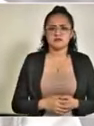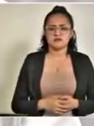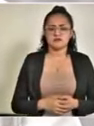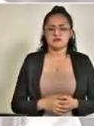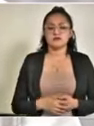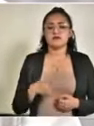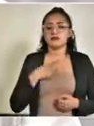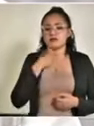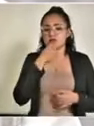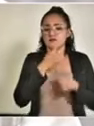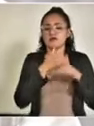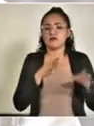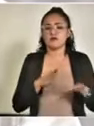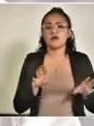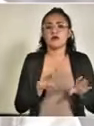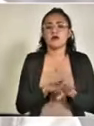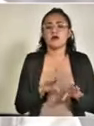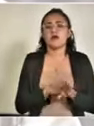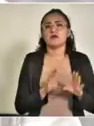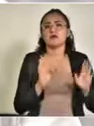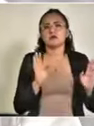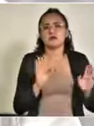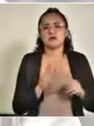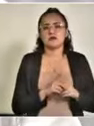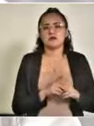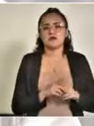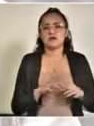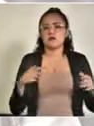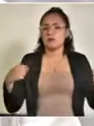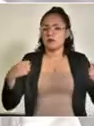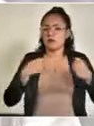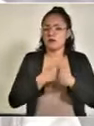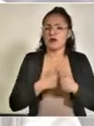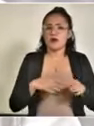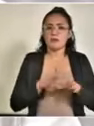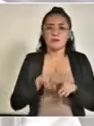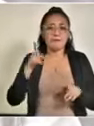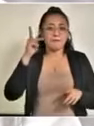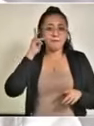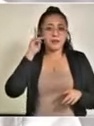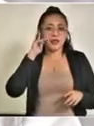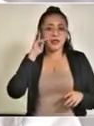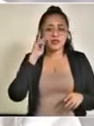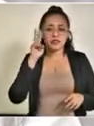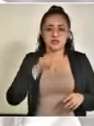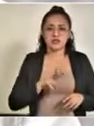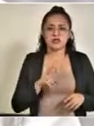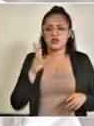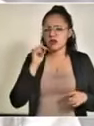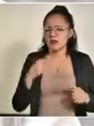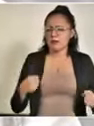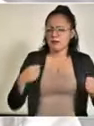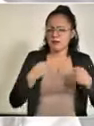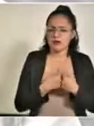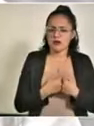Yo tenía información que había sido una confrontación entre piratas, no una